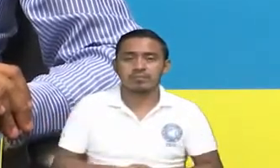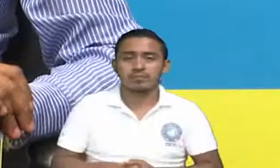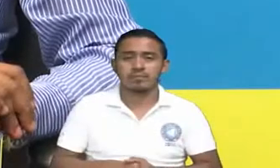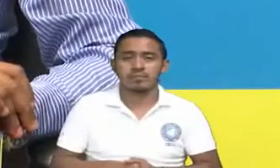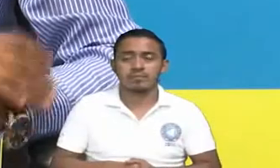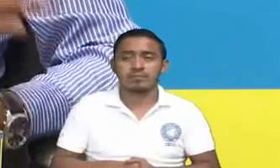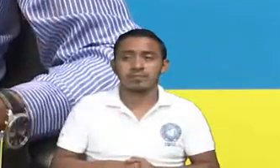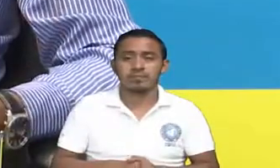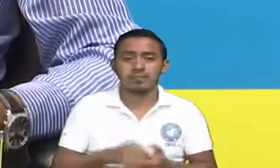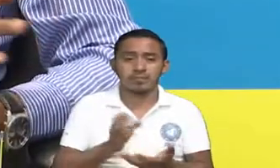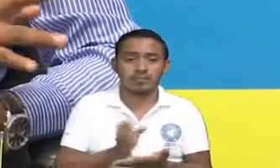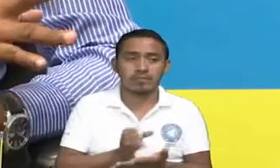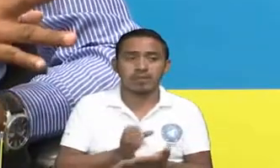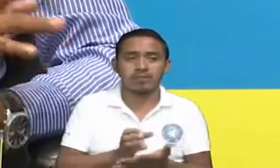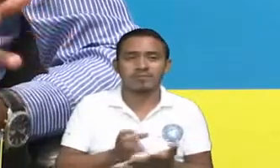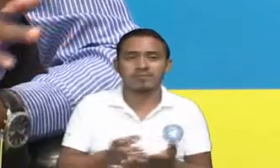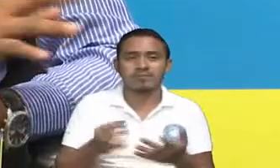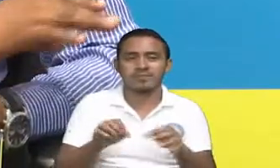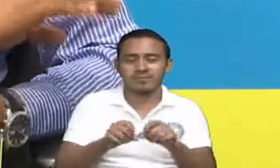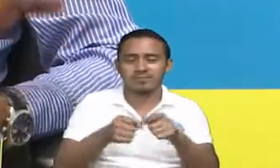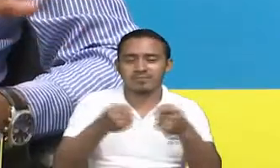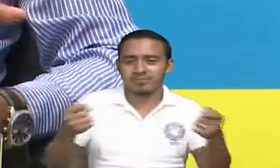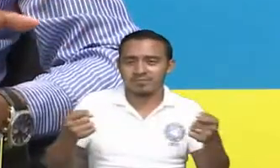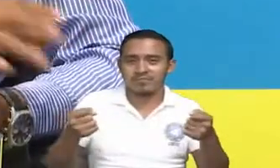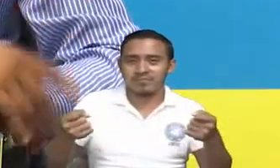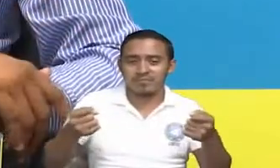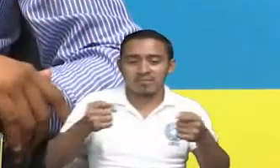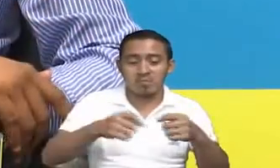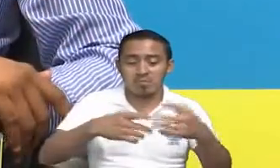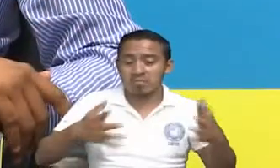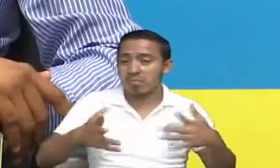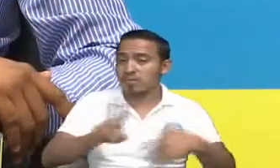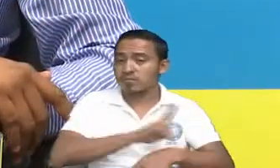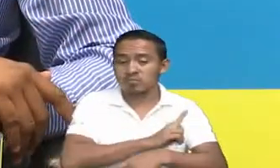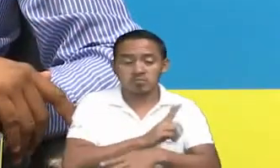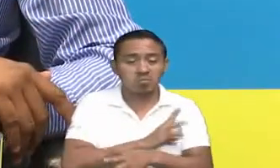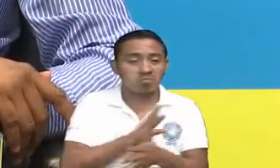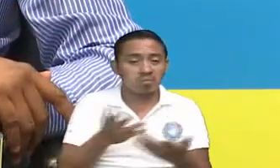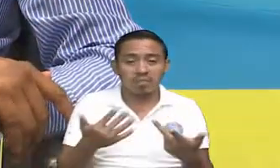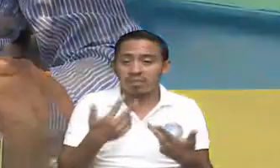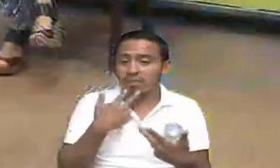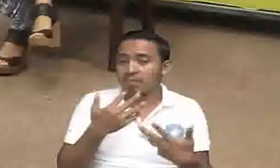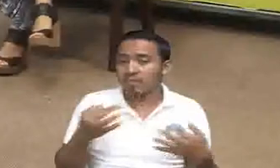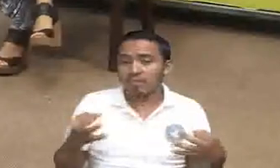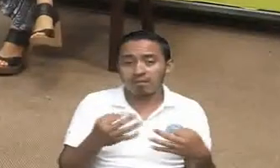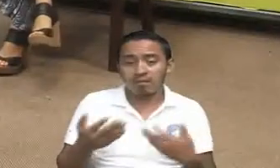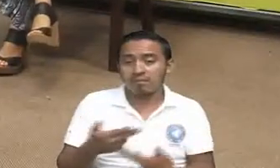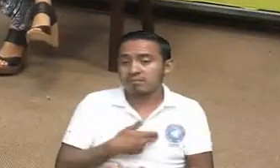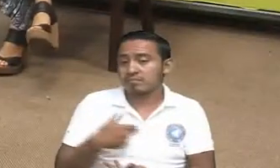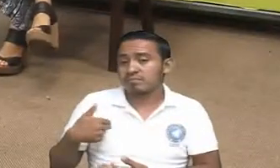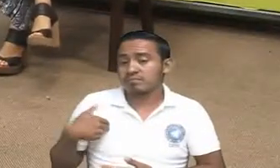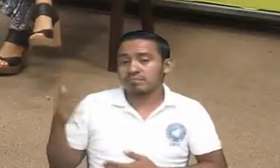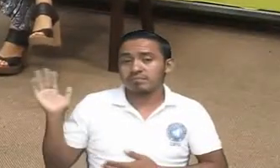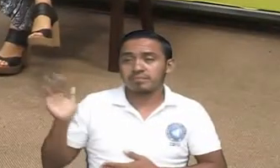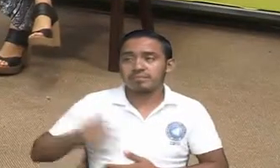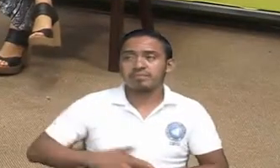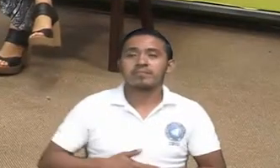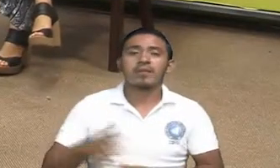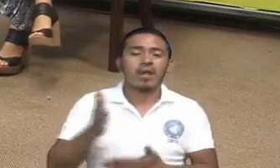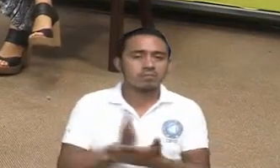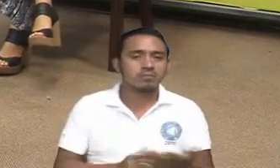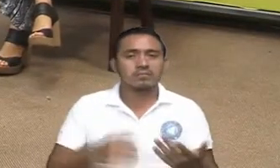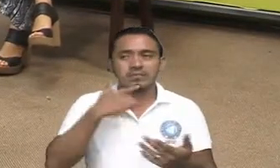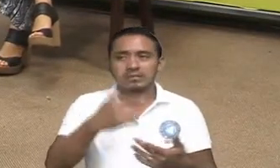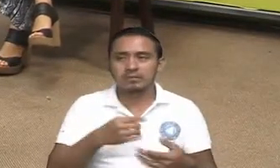cuando la fidelidad se cae, ya no hay nada que hacer. Mira, hay muchos casos que dan experiencias